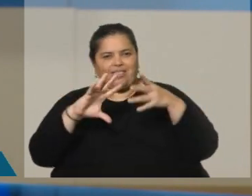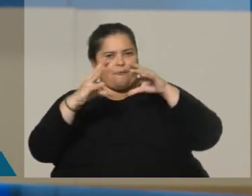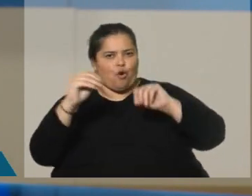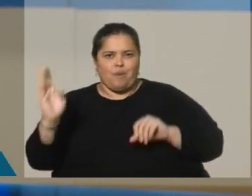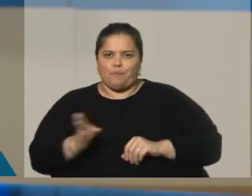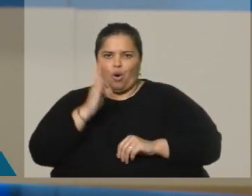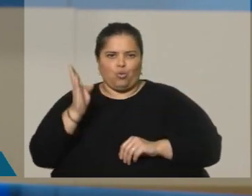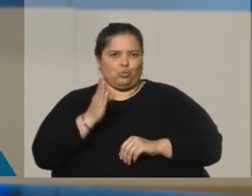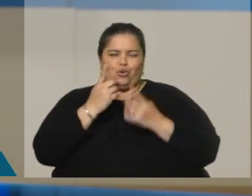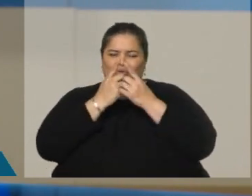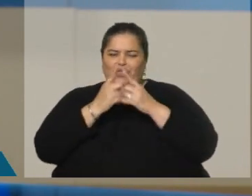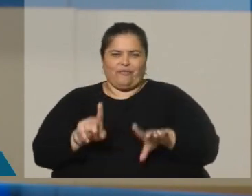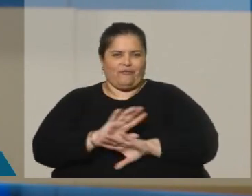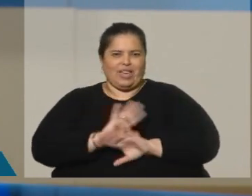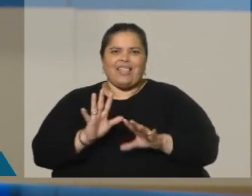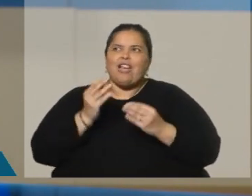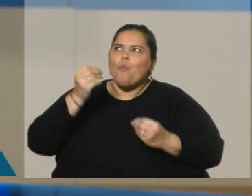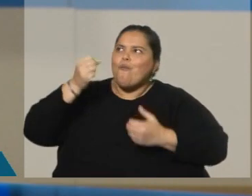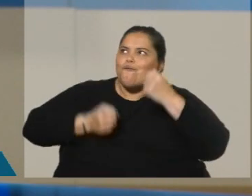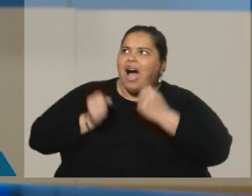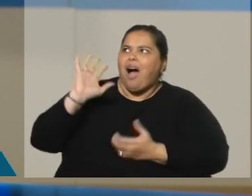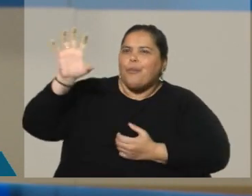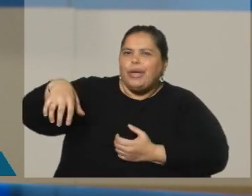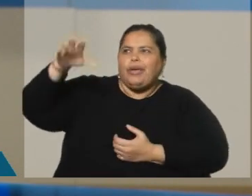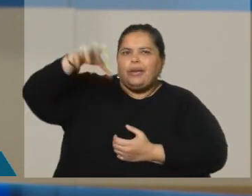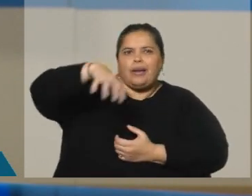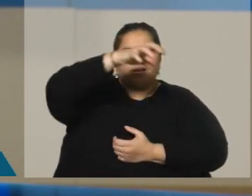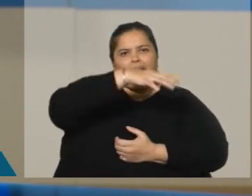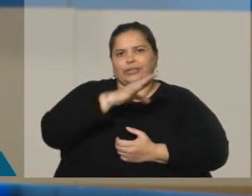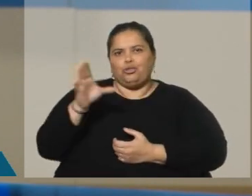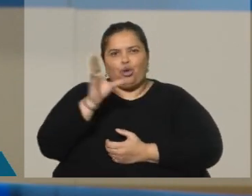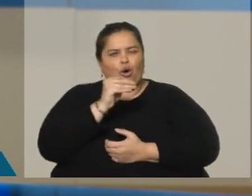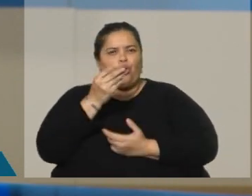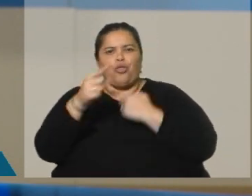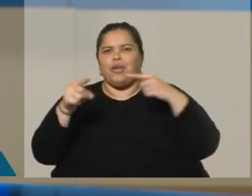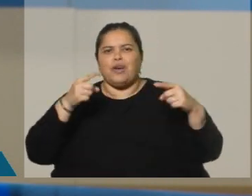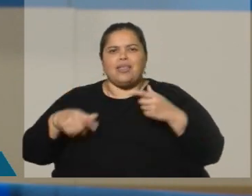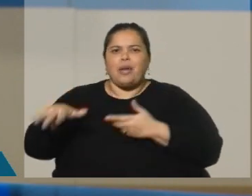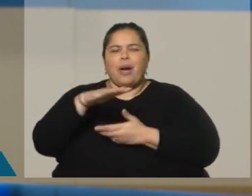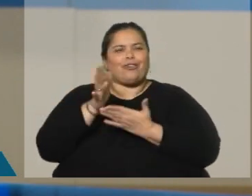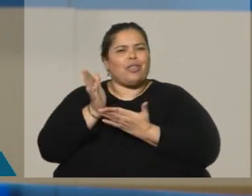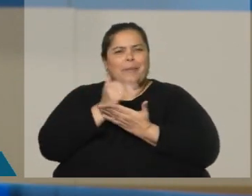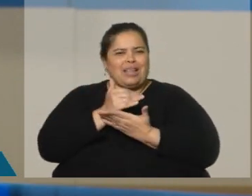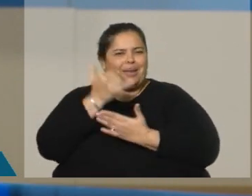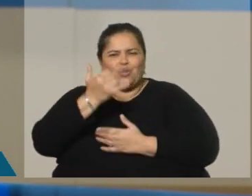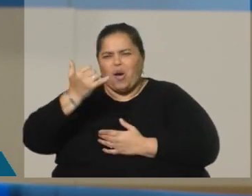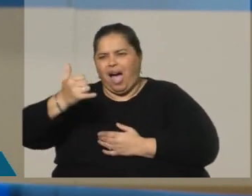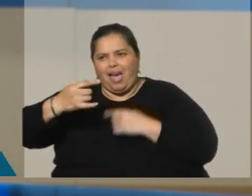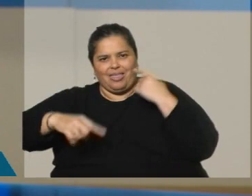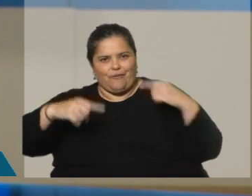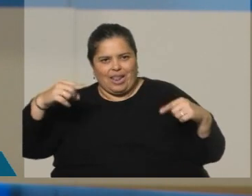y otro implante fabril en los distintos barrios y en los departamentos bueno